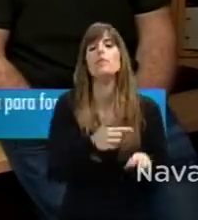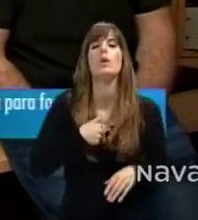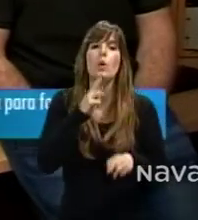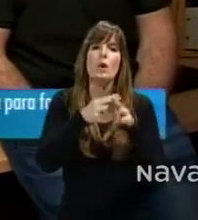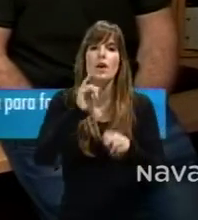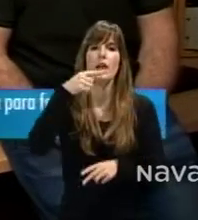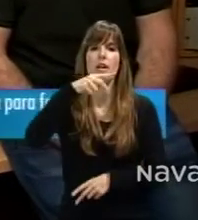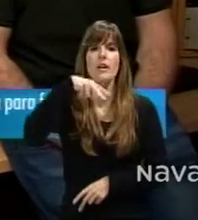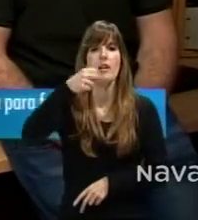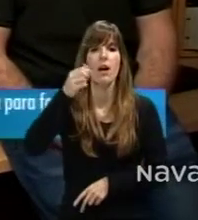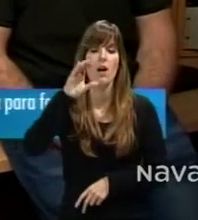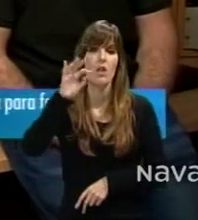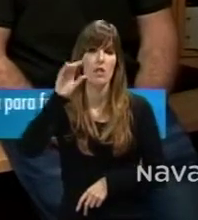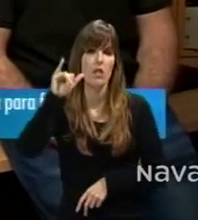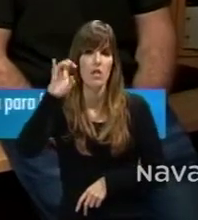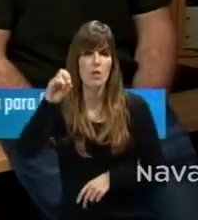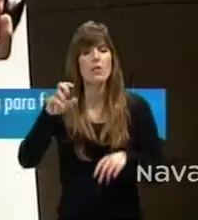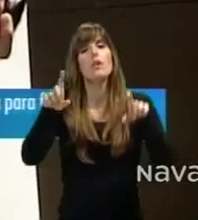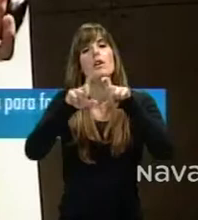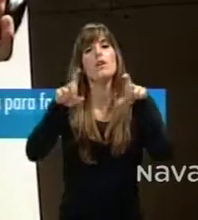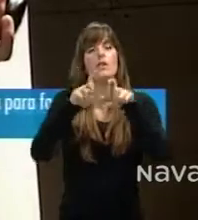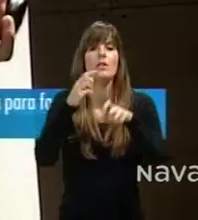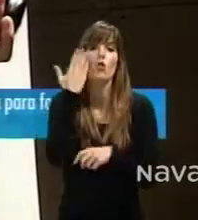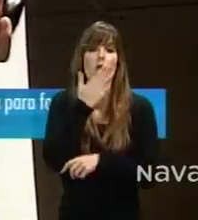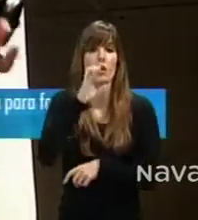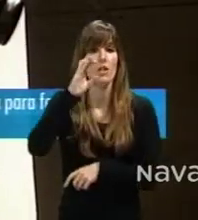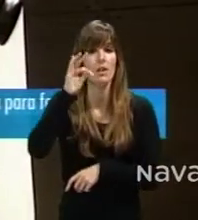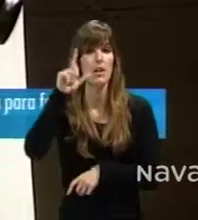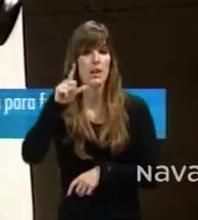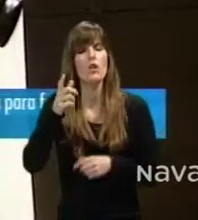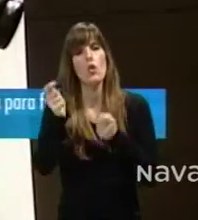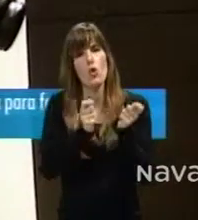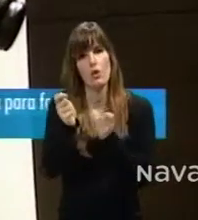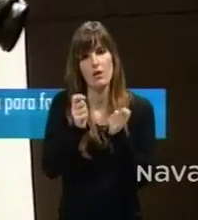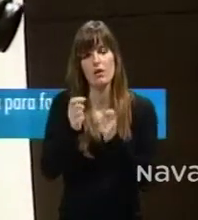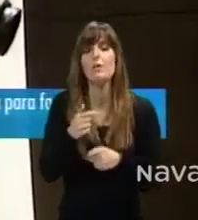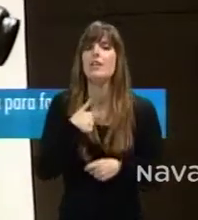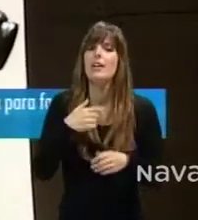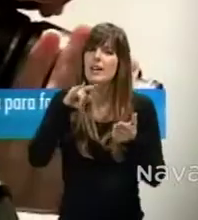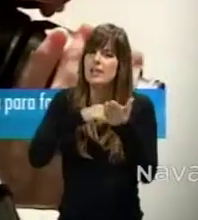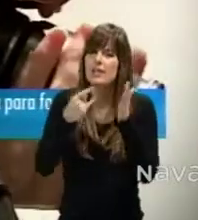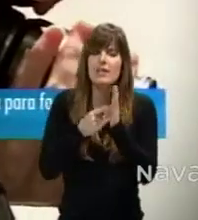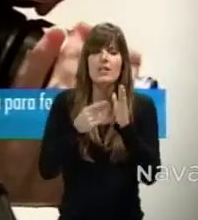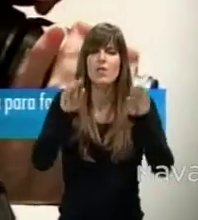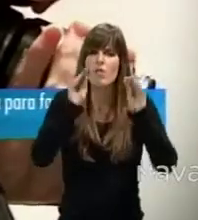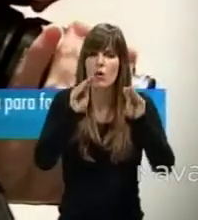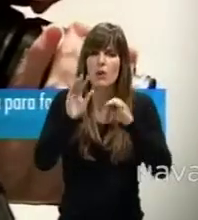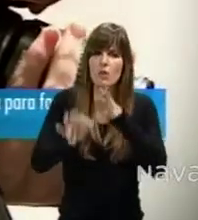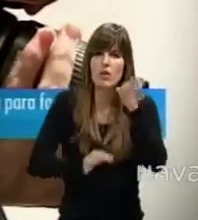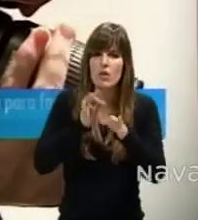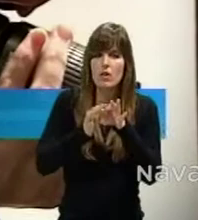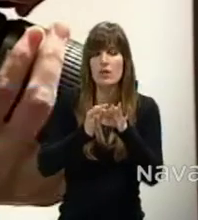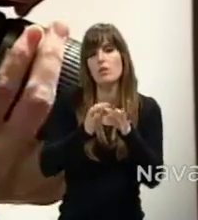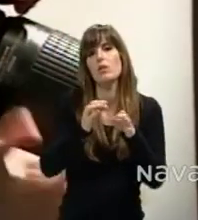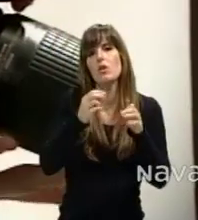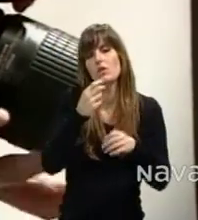coordinador de estudios de CTL, formación en imagen y sonido. La formación más completa que ofrece la escuela es el título de técnico en imagen y sonido, que son dos cursos de